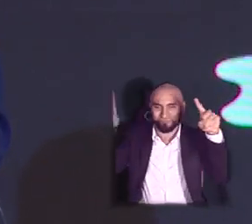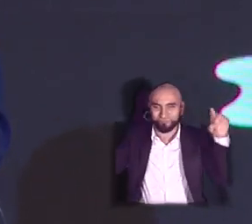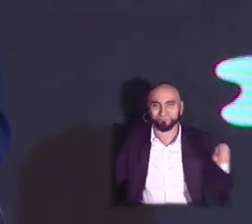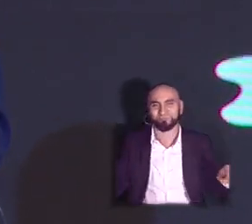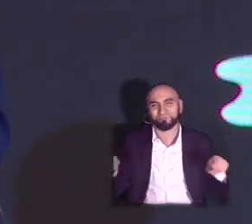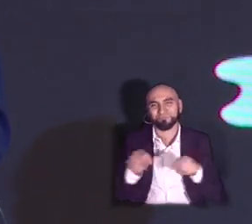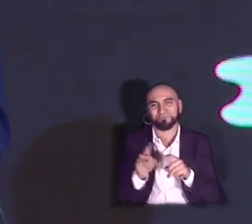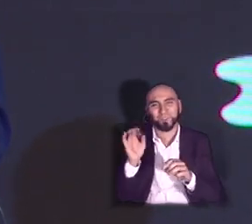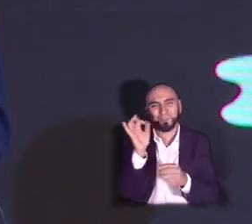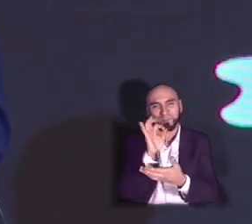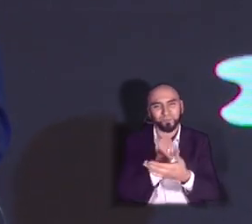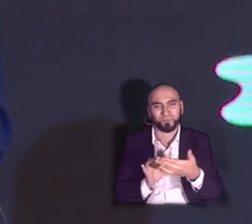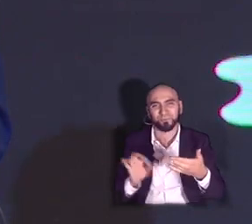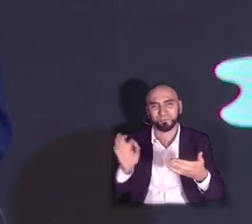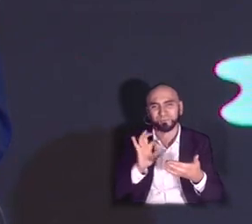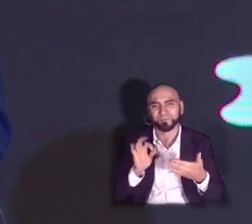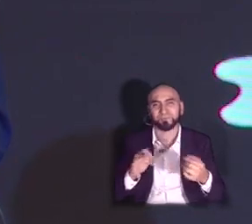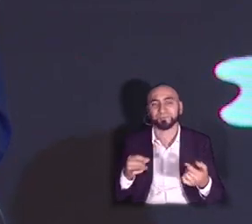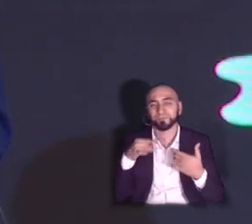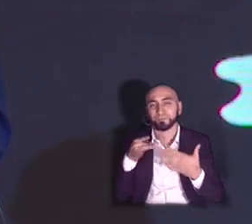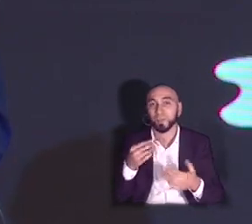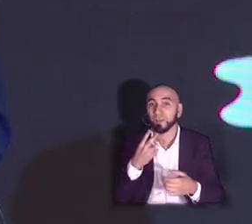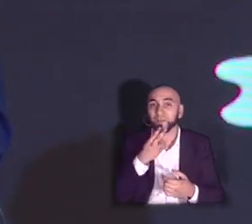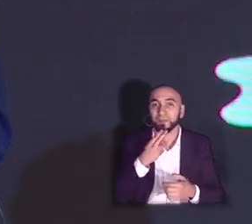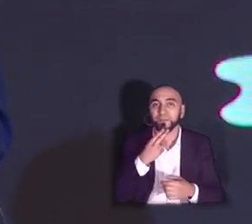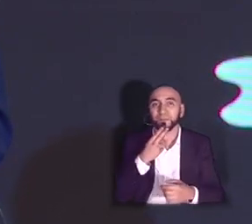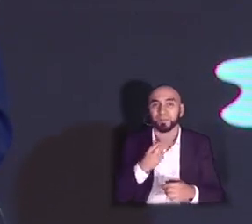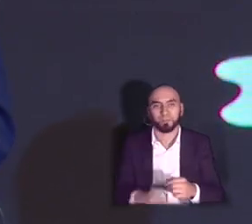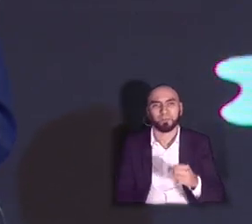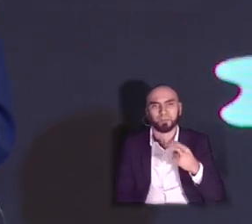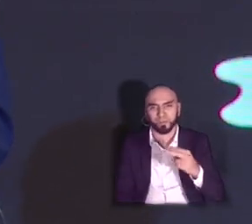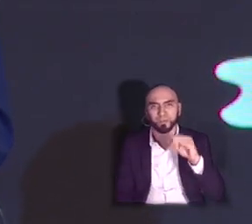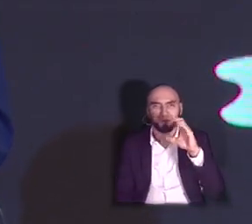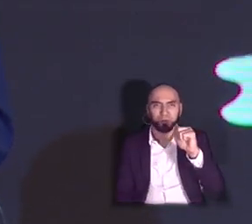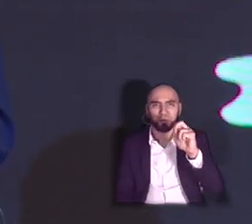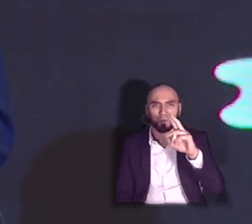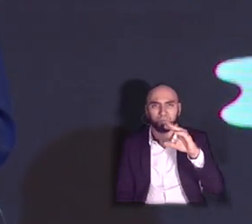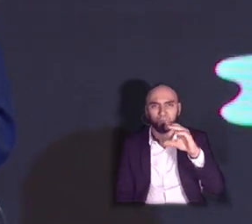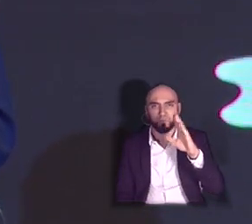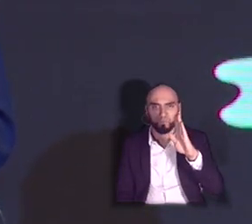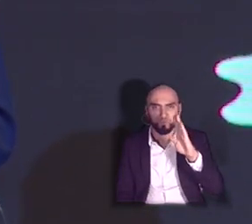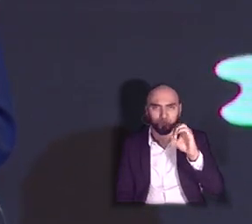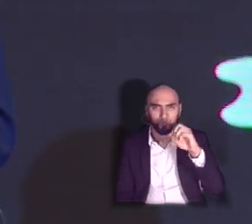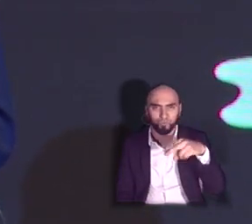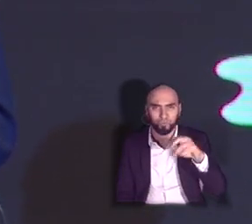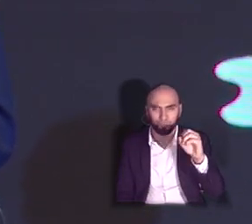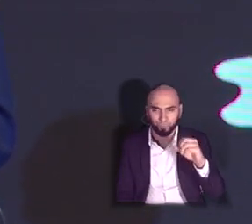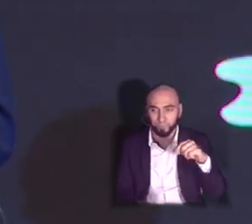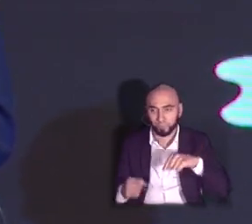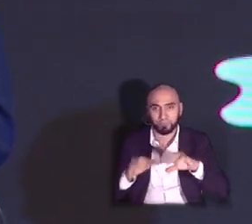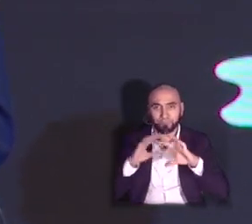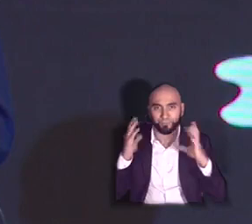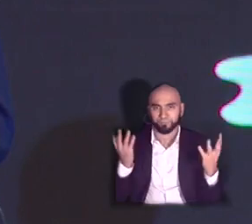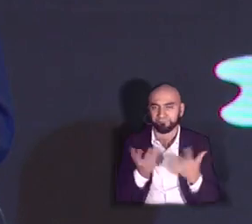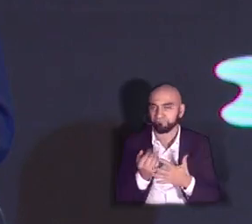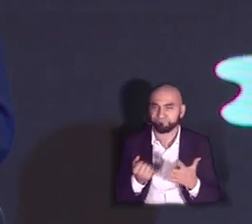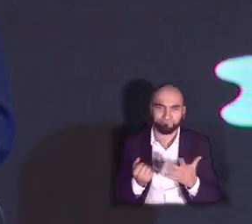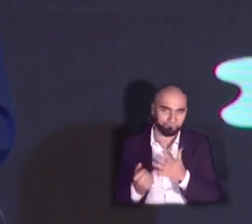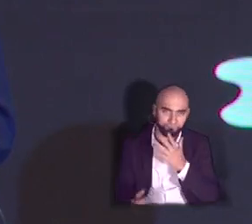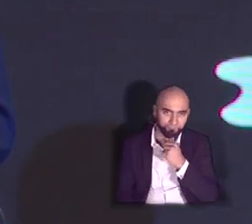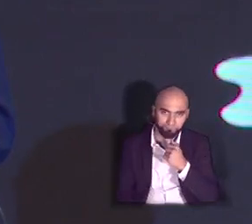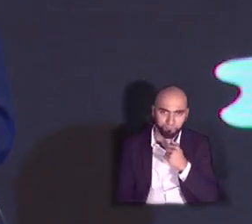del tiempo cuando la vida basada en carbono ya no es posible en nuestro planeta, hay descendientes basados